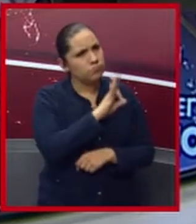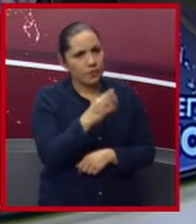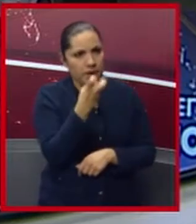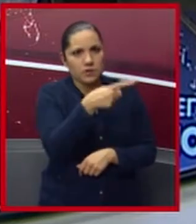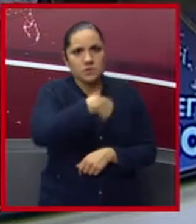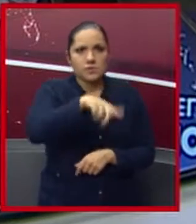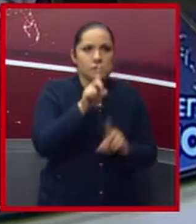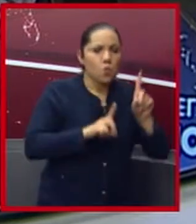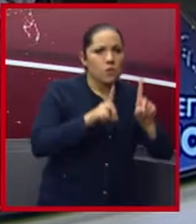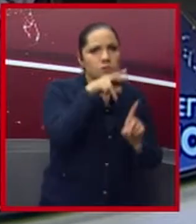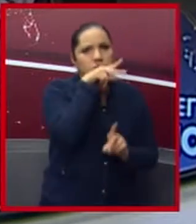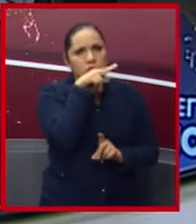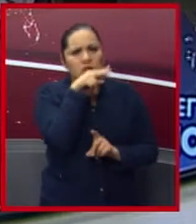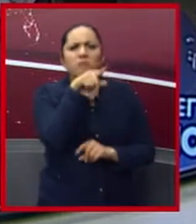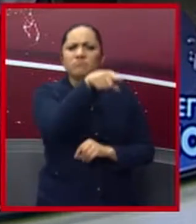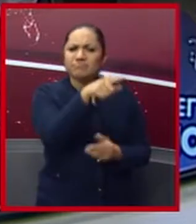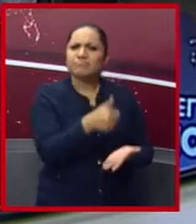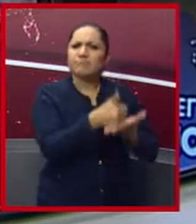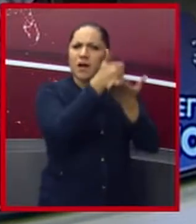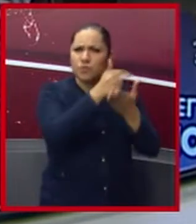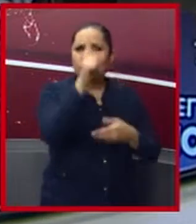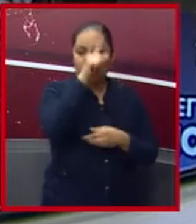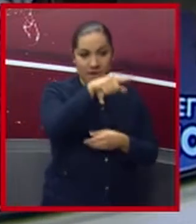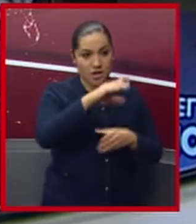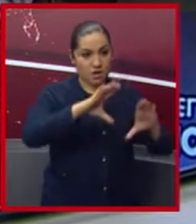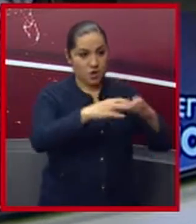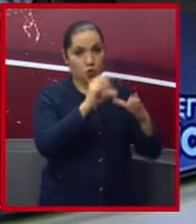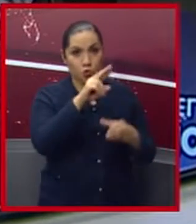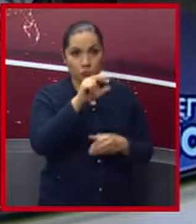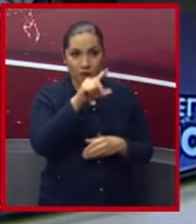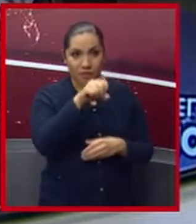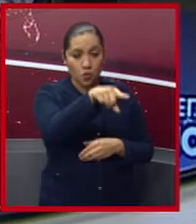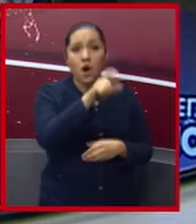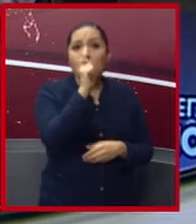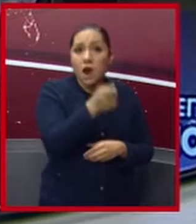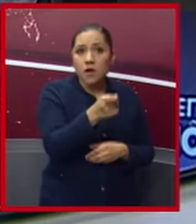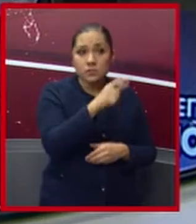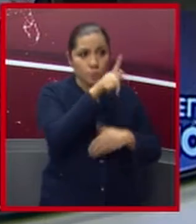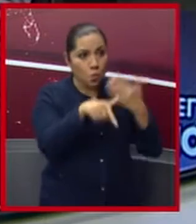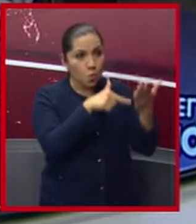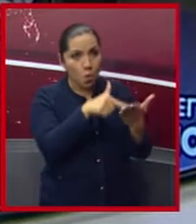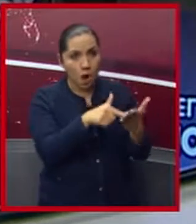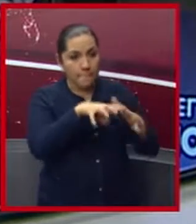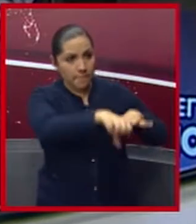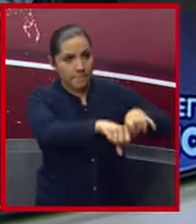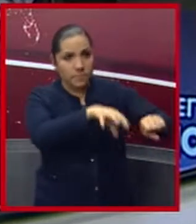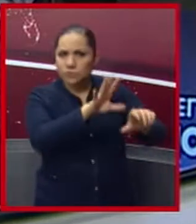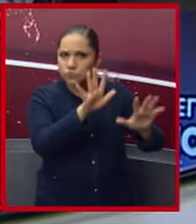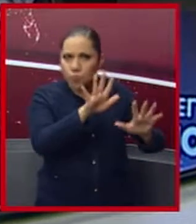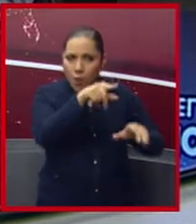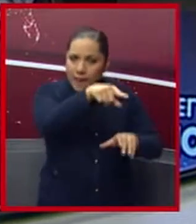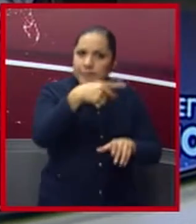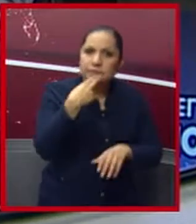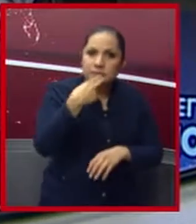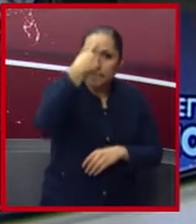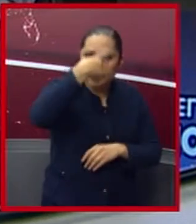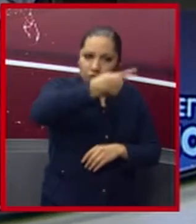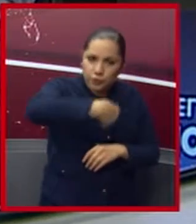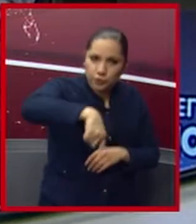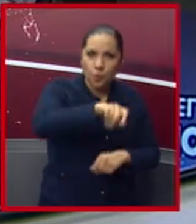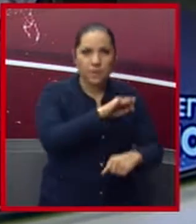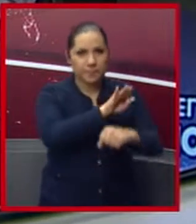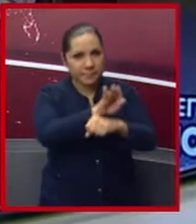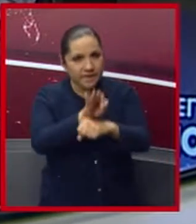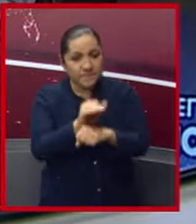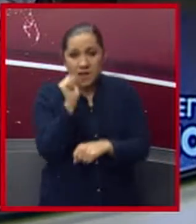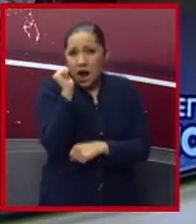tienen. Los consulados hoy se han convertido en centros de defensoría jurídica, de tal forma que les pueden asistir en